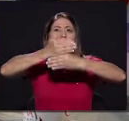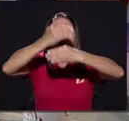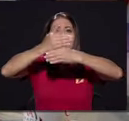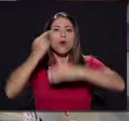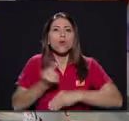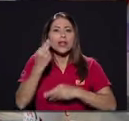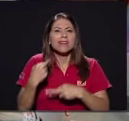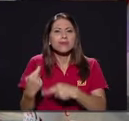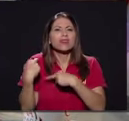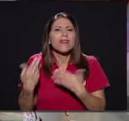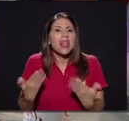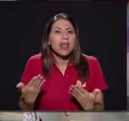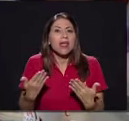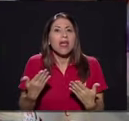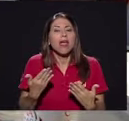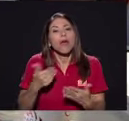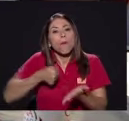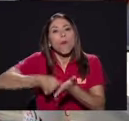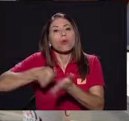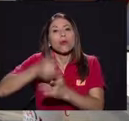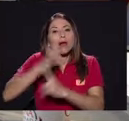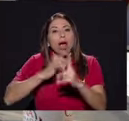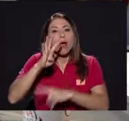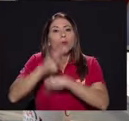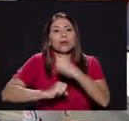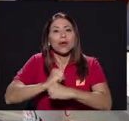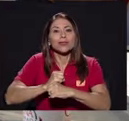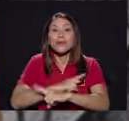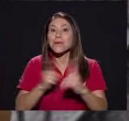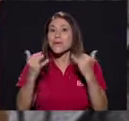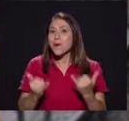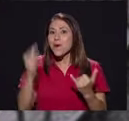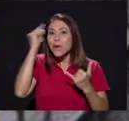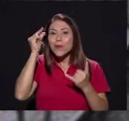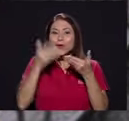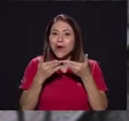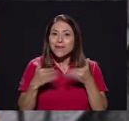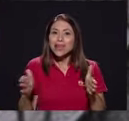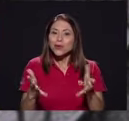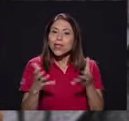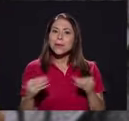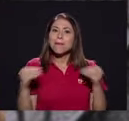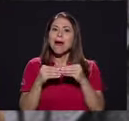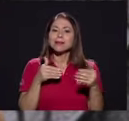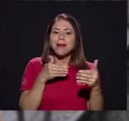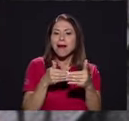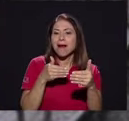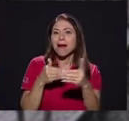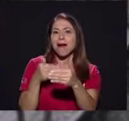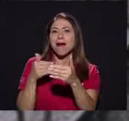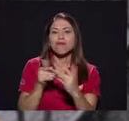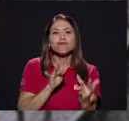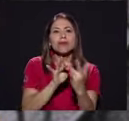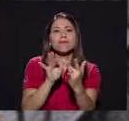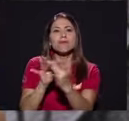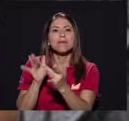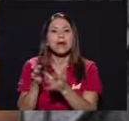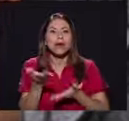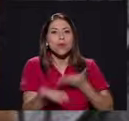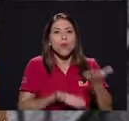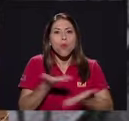única responsabilidad de la ciudadanía es votar cada 4 años. Y el gobierno abierto viene a plantear la necesidad de más cercanía, de